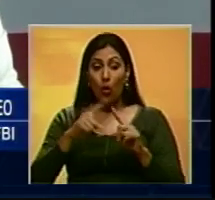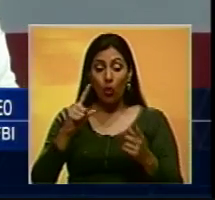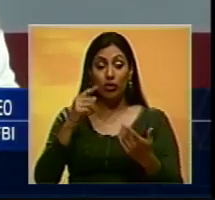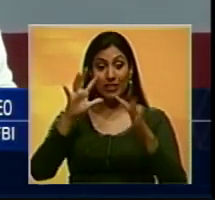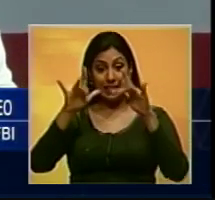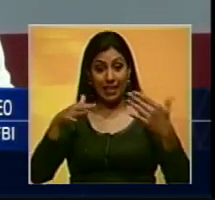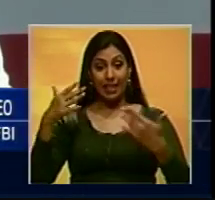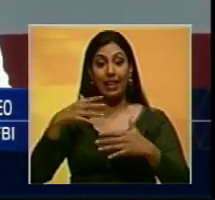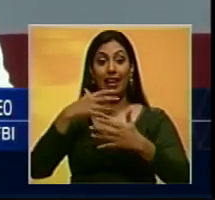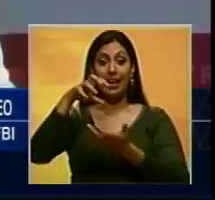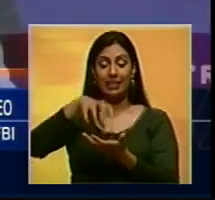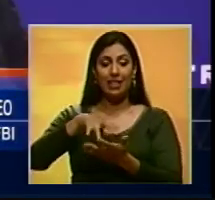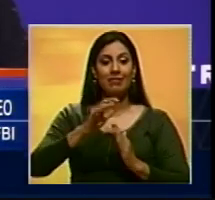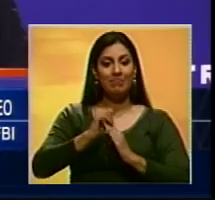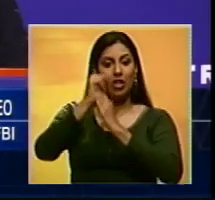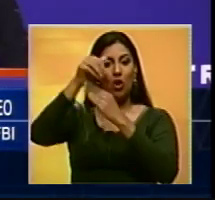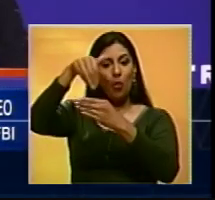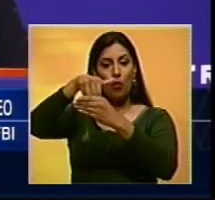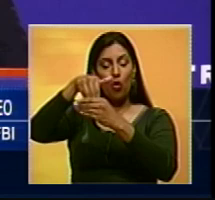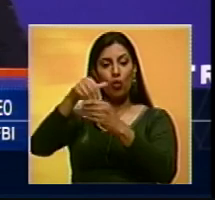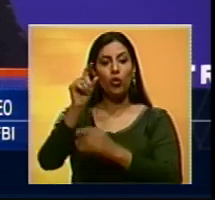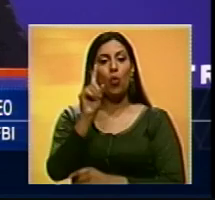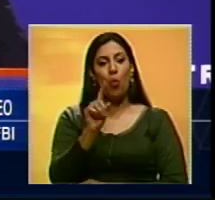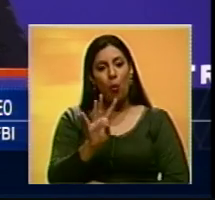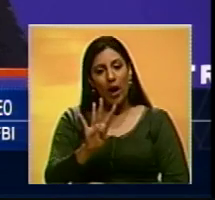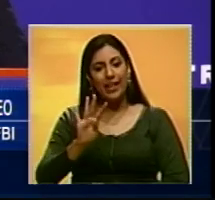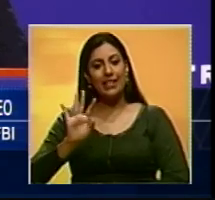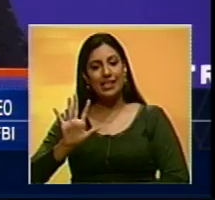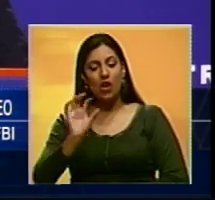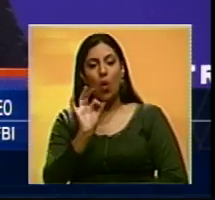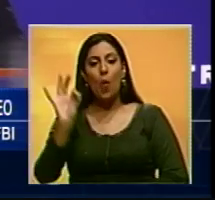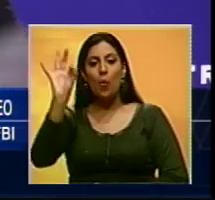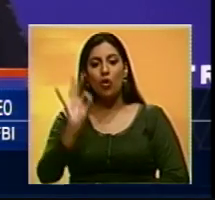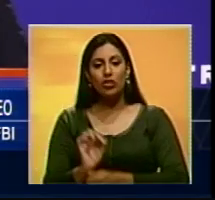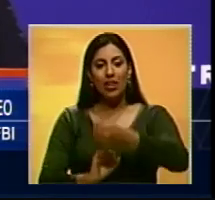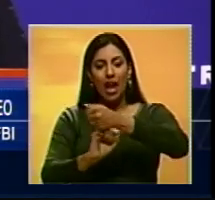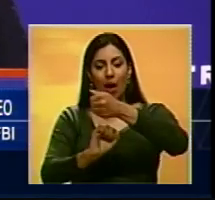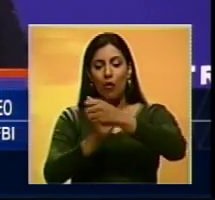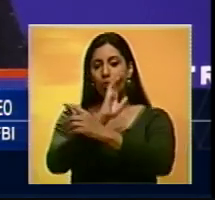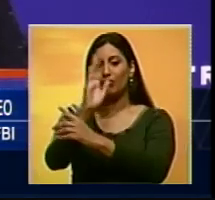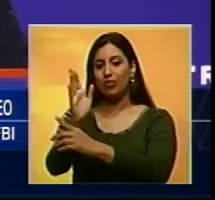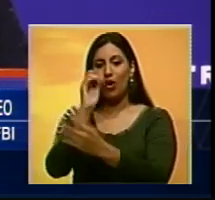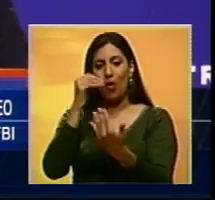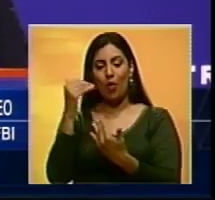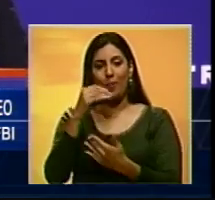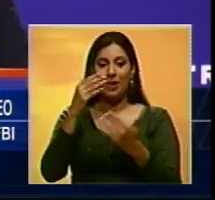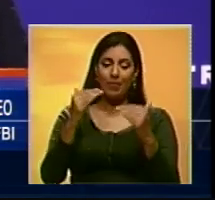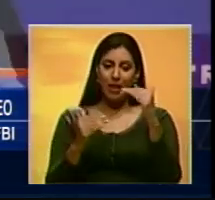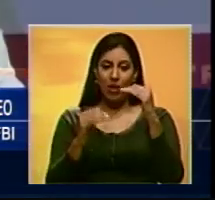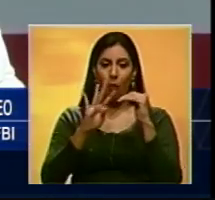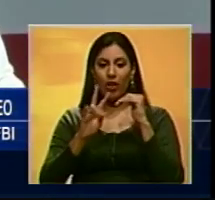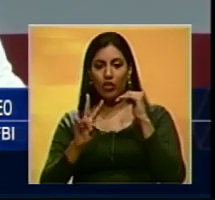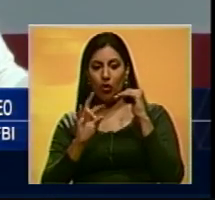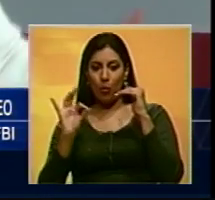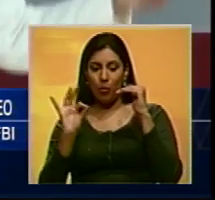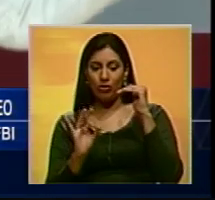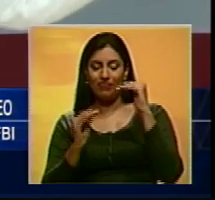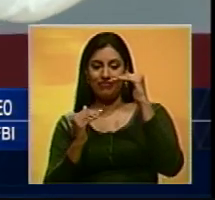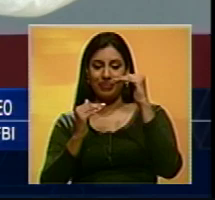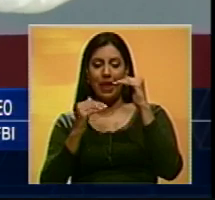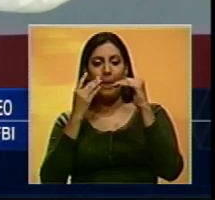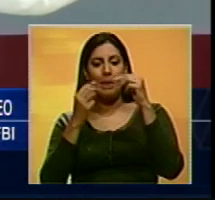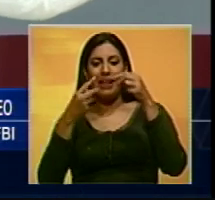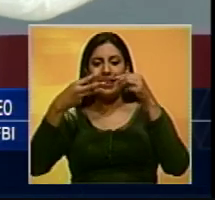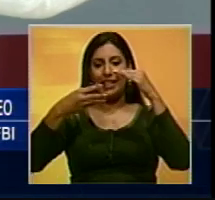de Estado lidera la intención de voto con un 45% de apoyo contra un 42%, situándose así a